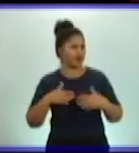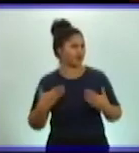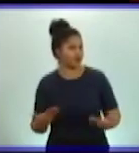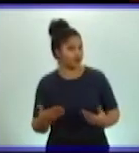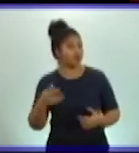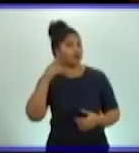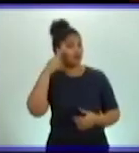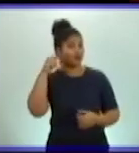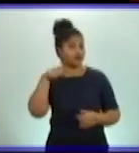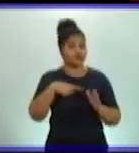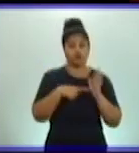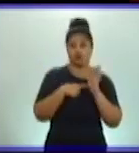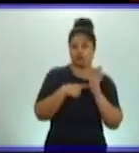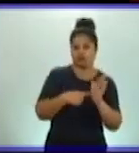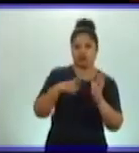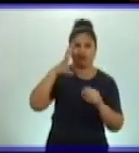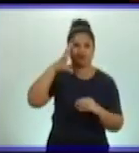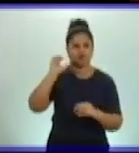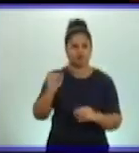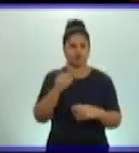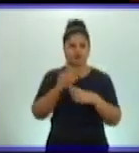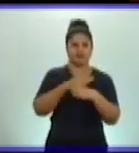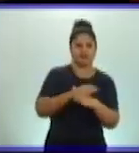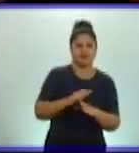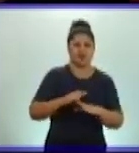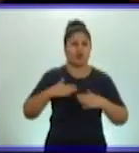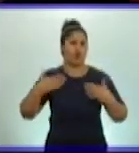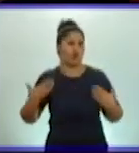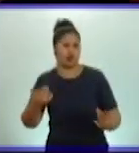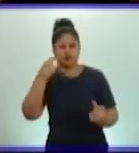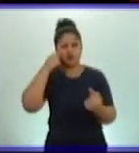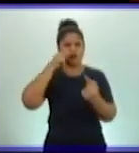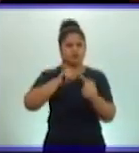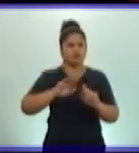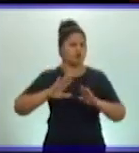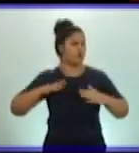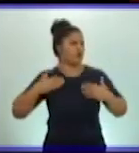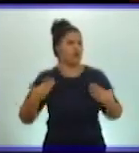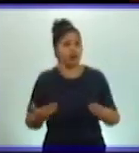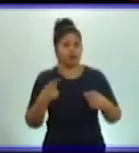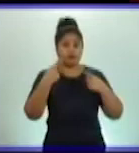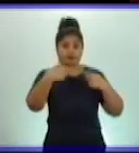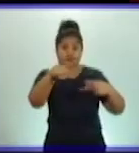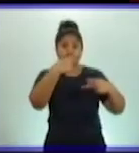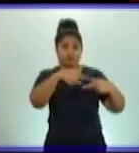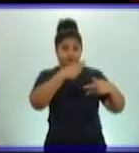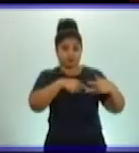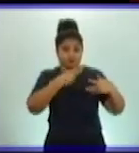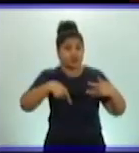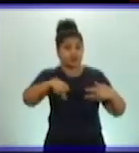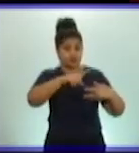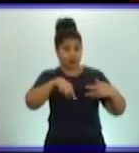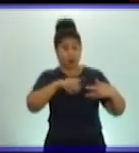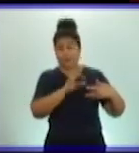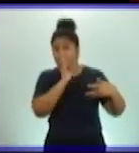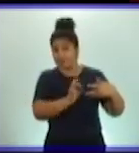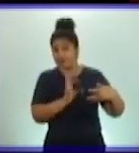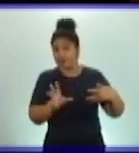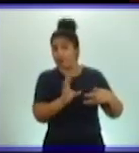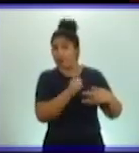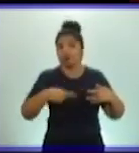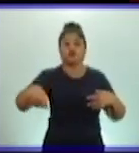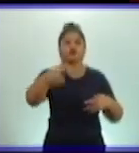poco qué se dice, qué quiere decir, qué está dicho claramente, explícitamente, qué está dicho entre líneas, por